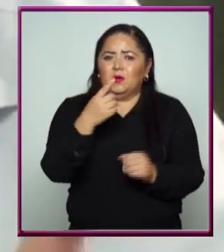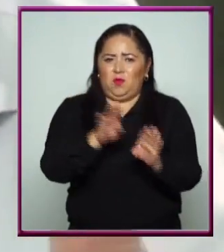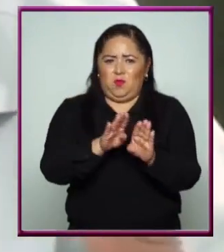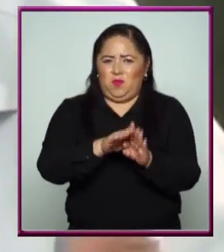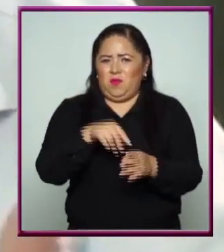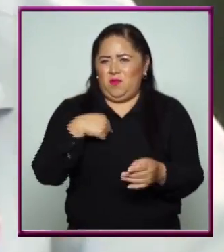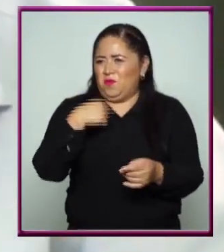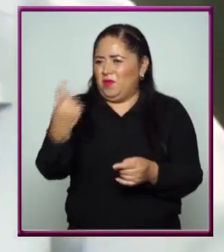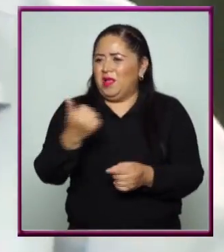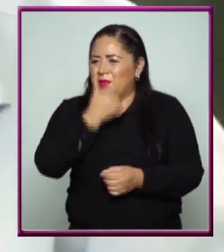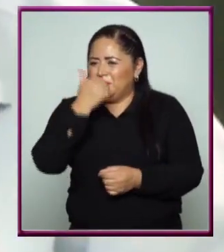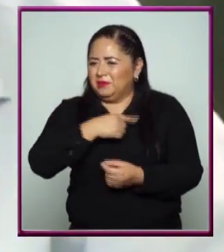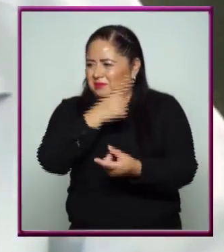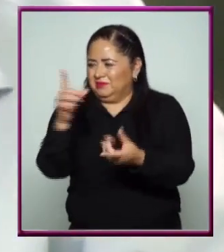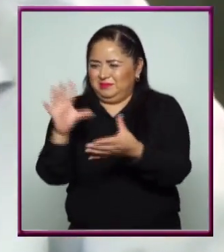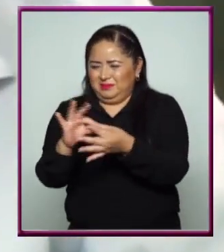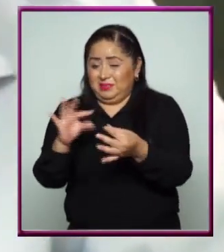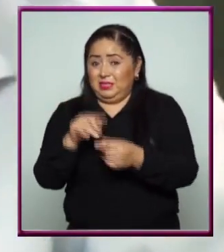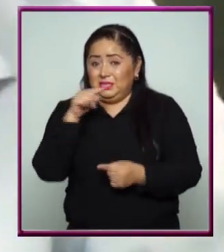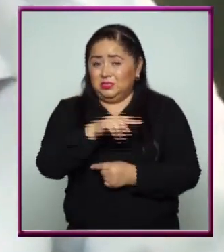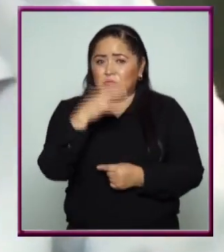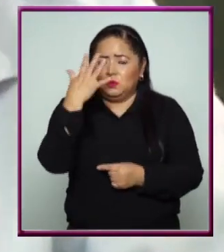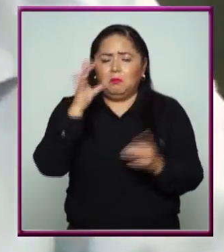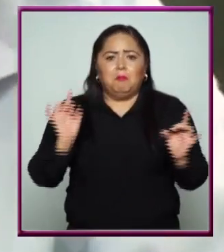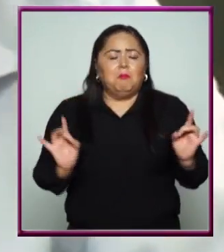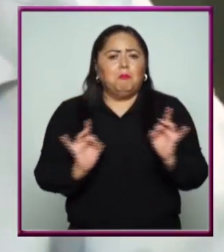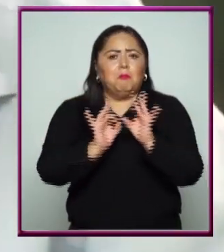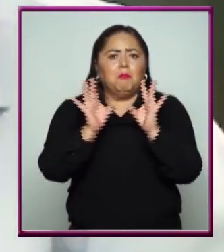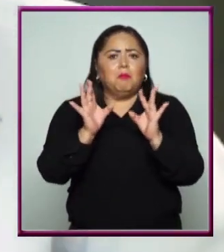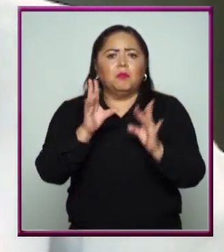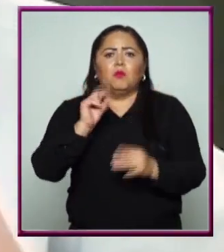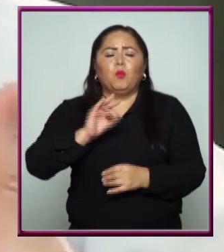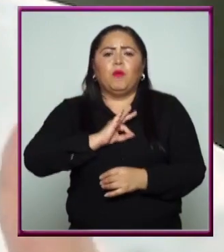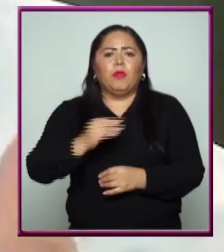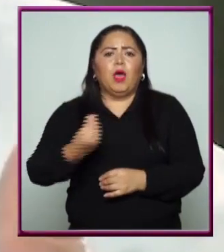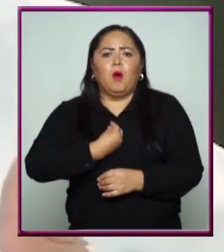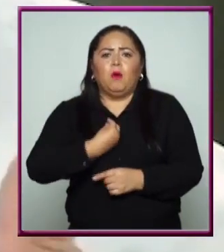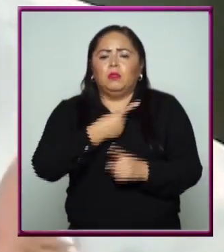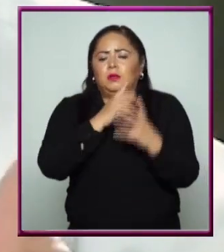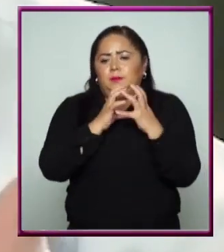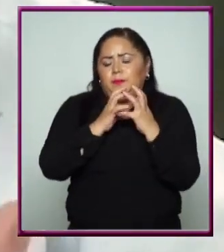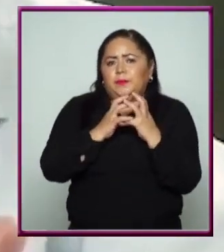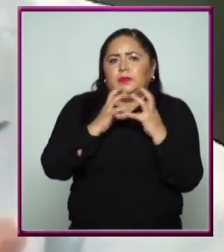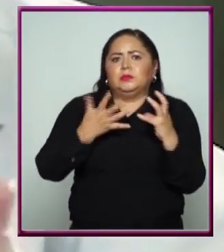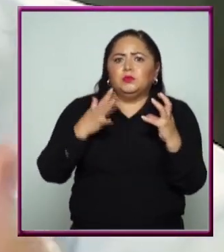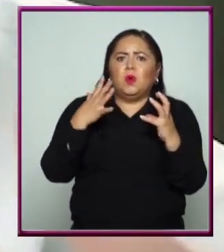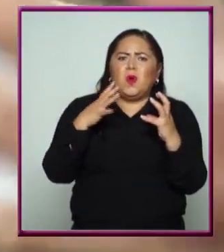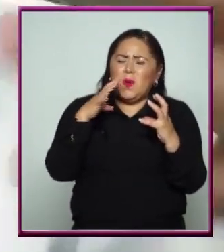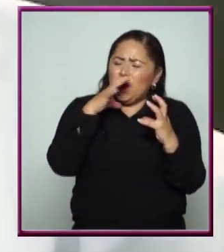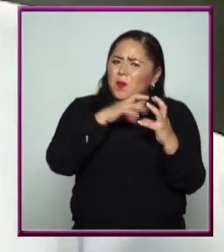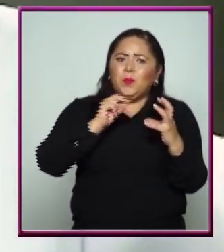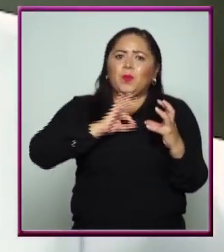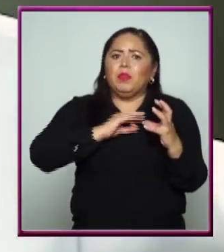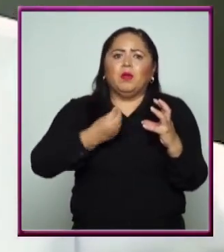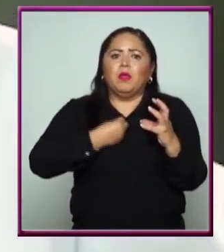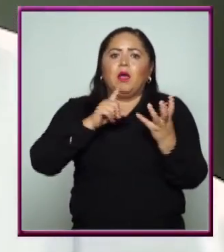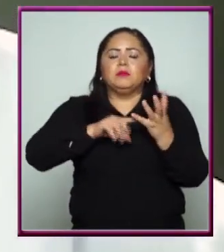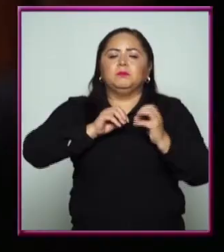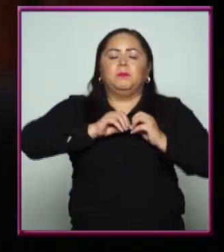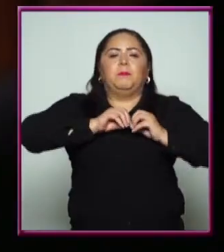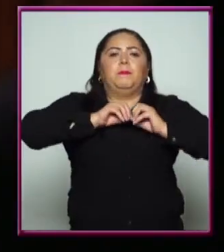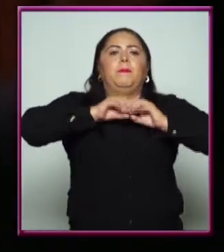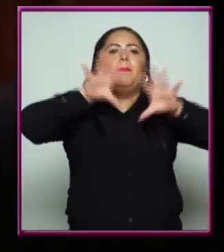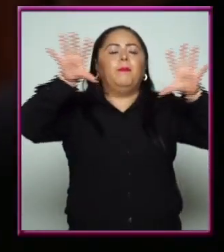yo también les digo a mis alumnos, el Sol de repente no se aguanta a sí mismo, y tan no se aguanta a sí mismo que se